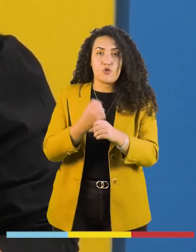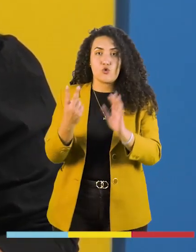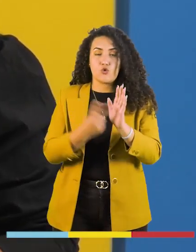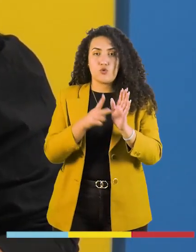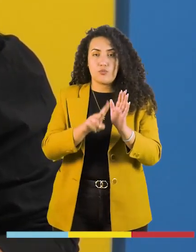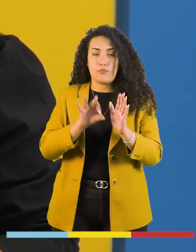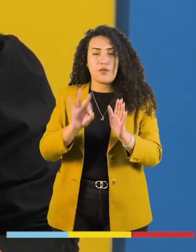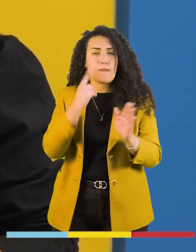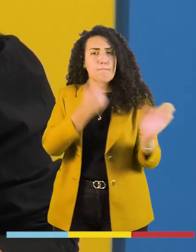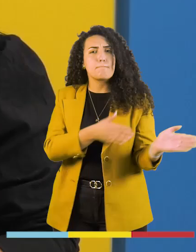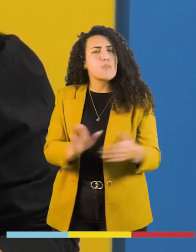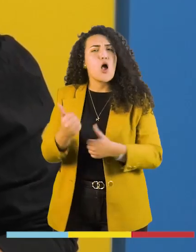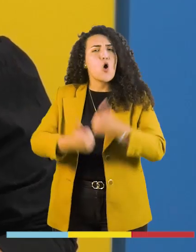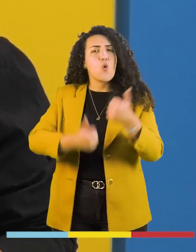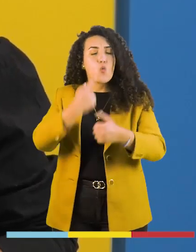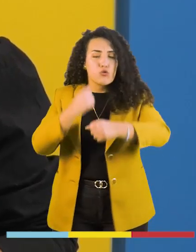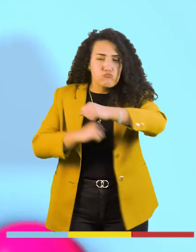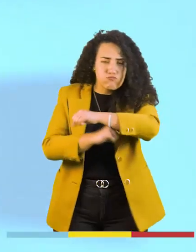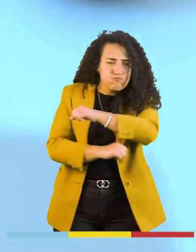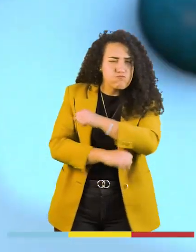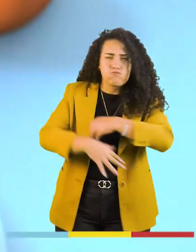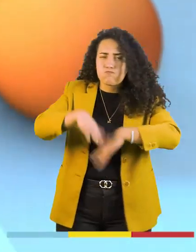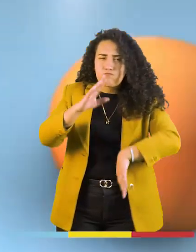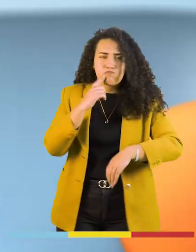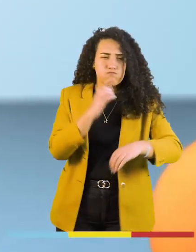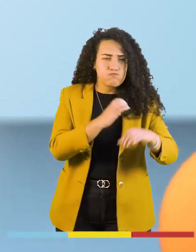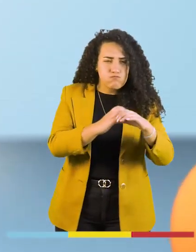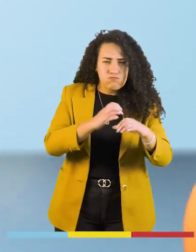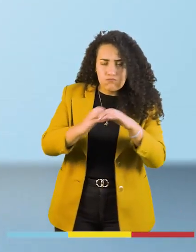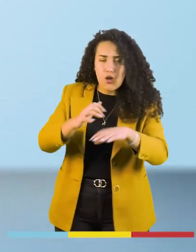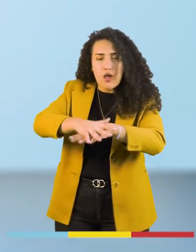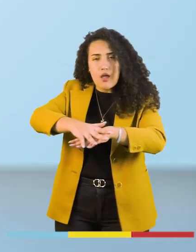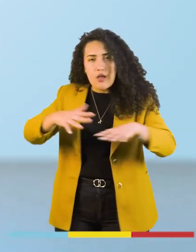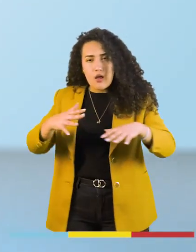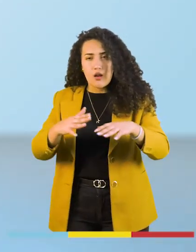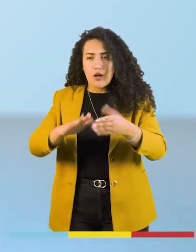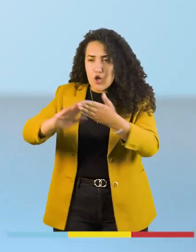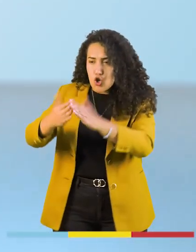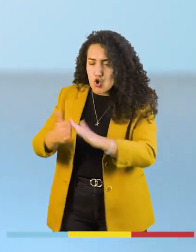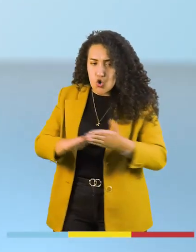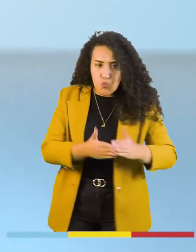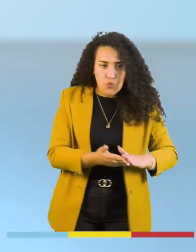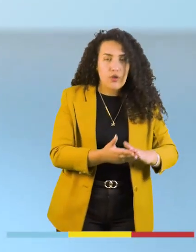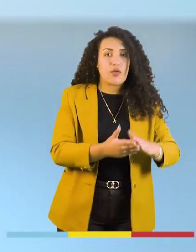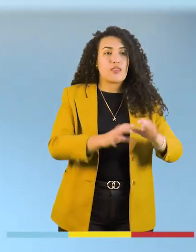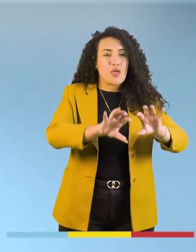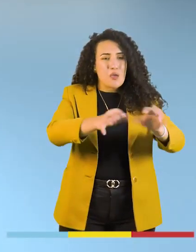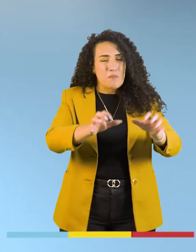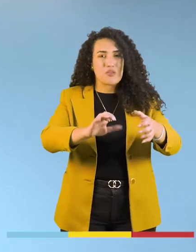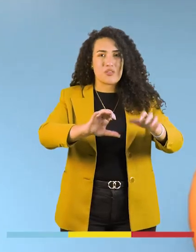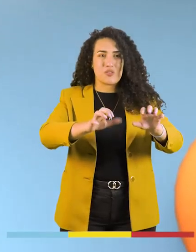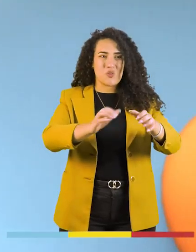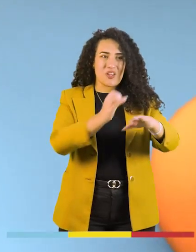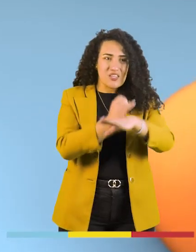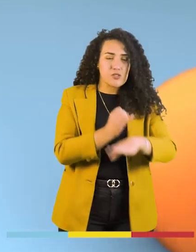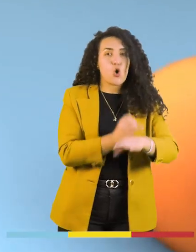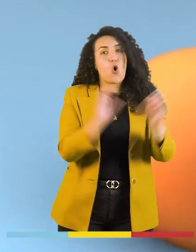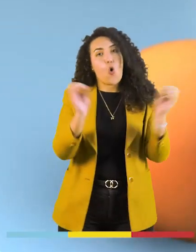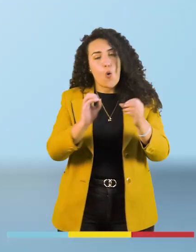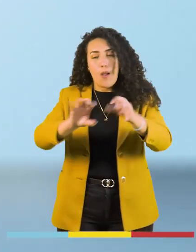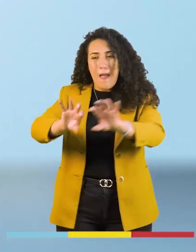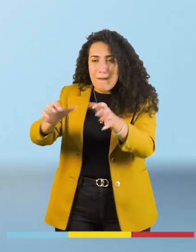una gran red, pero la idea es abarcar mucho más. Los invitamos a todos ustedes a que sigan sintonizando El Dorado Radio. Estamos